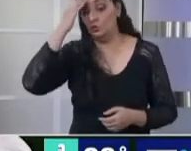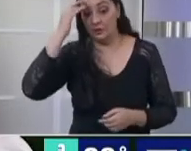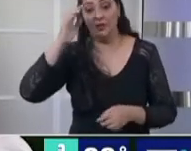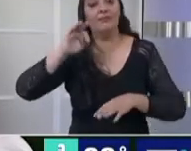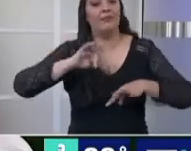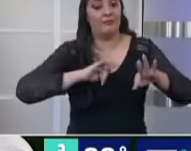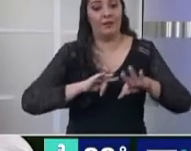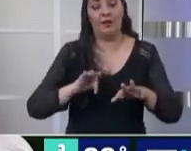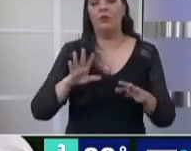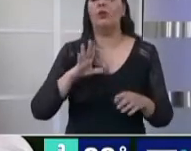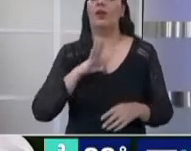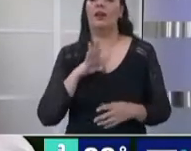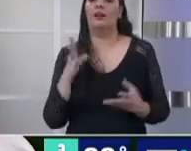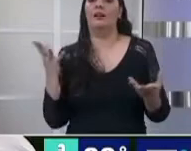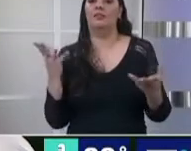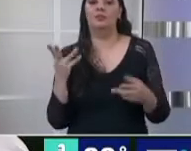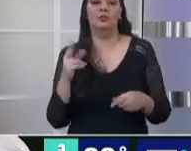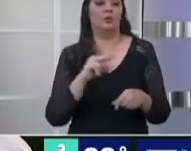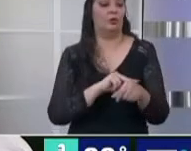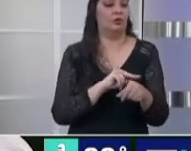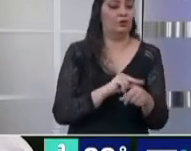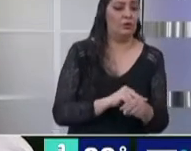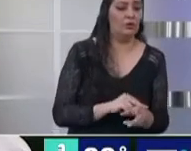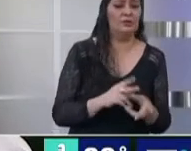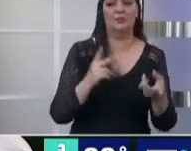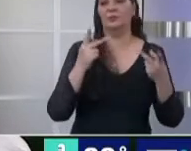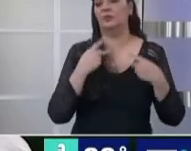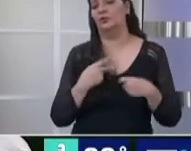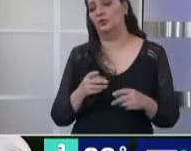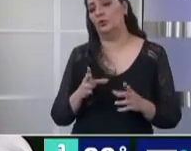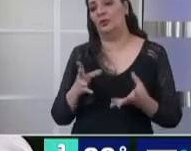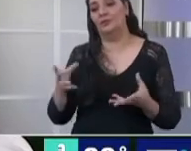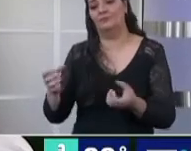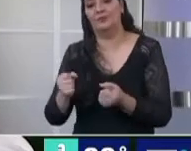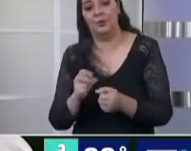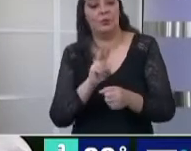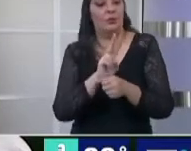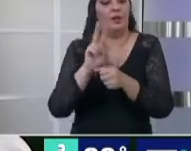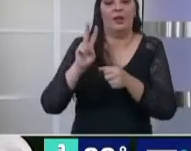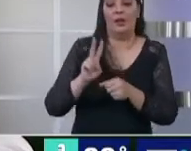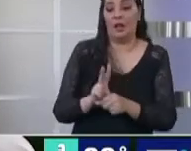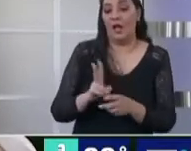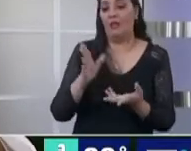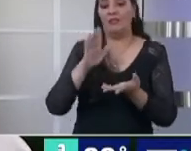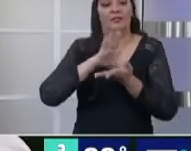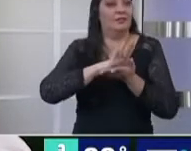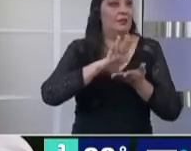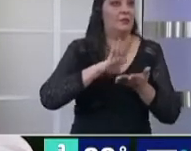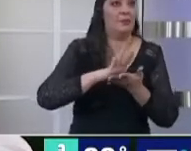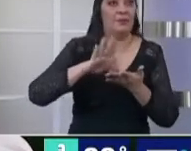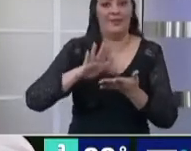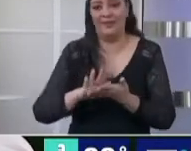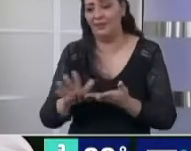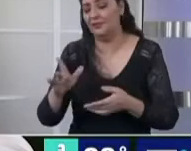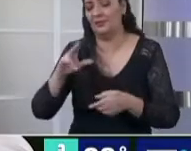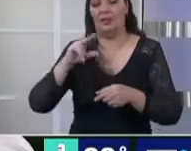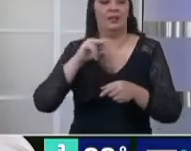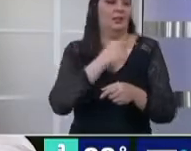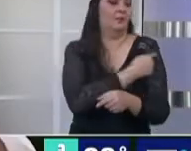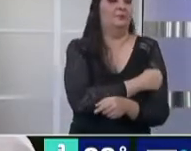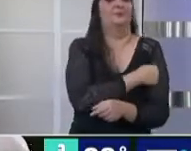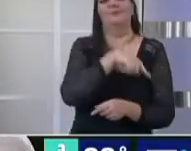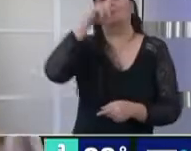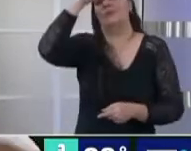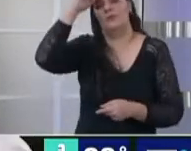salud, de camilleros, de paramédicos, de guardias de seguridad, de personal de intendencia, desde la persona que cambia